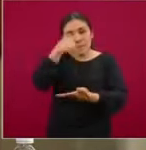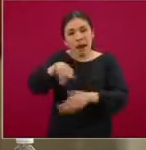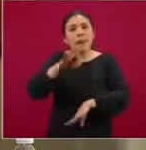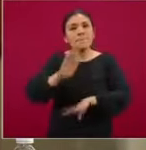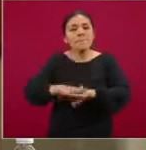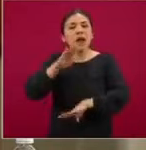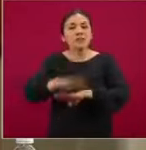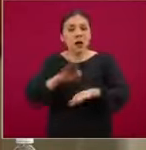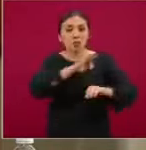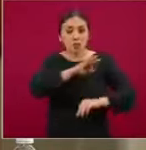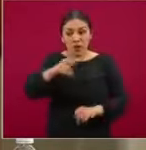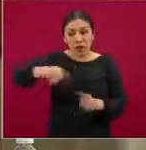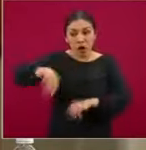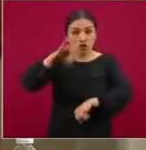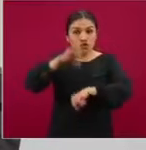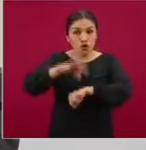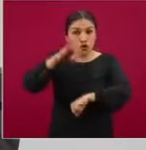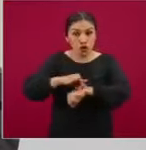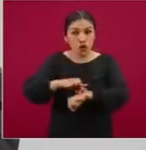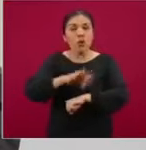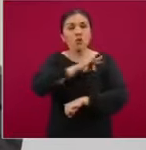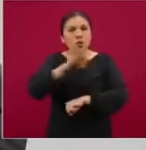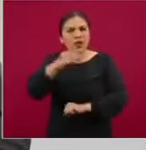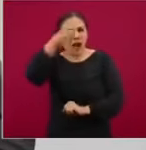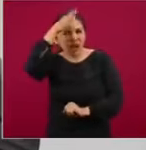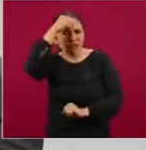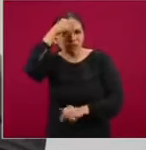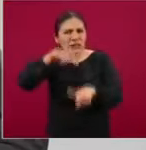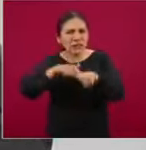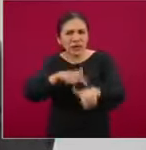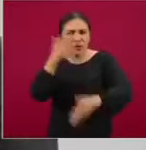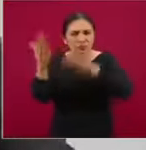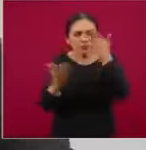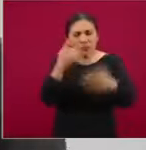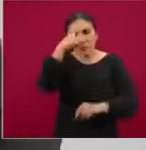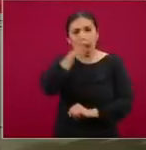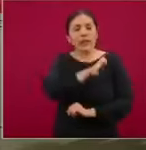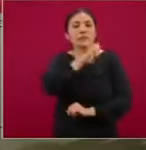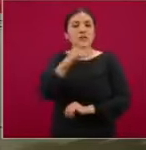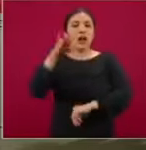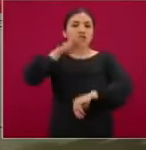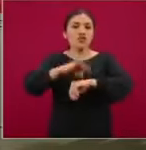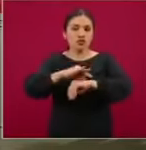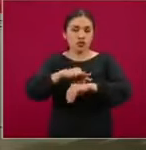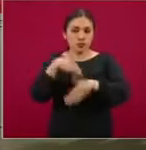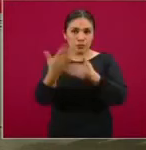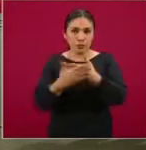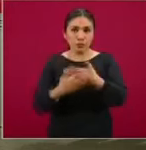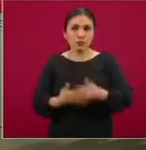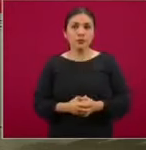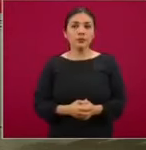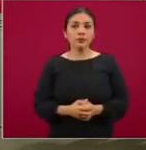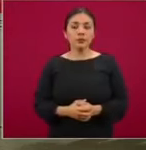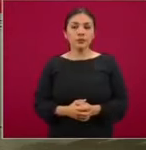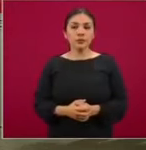acceso para que los médicos pudieran formarse en una especialidad médica. Siguiente.